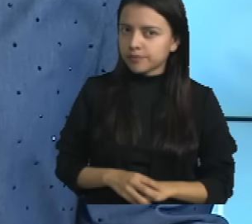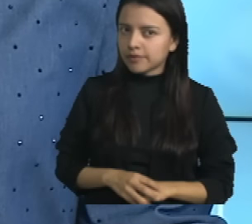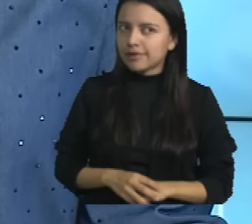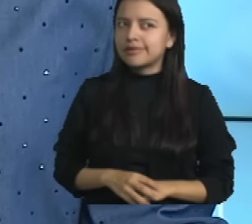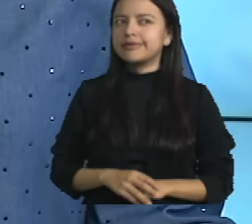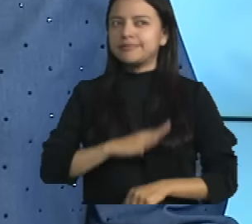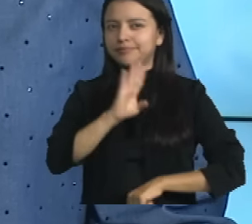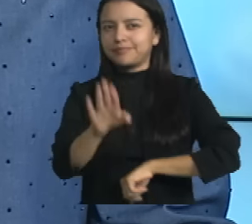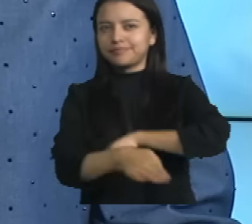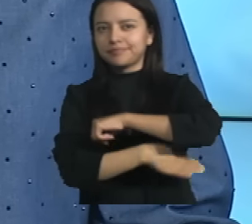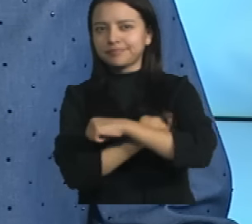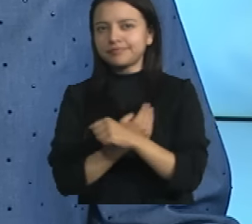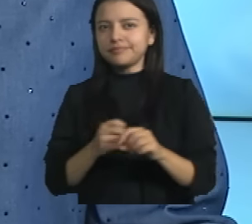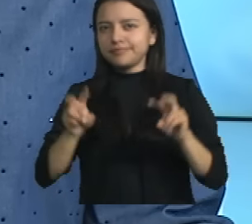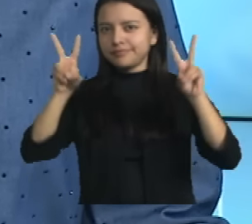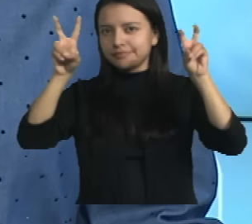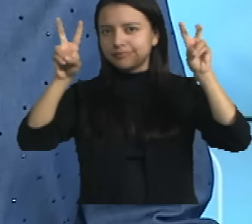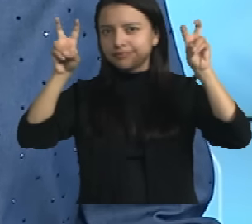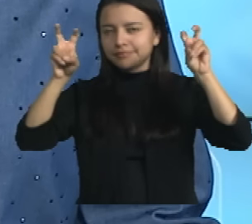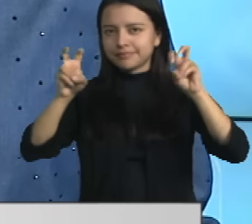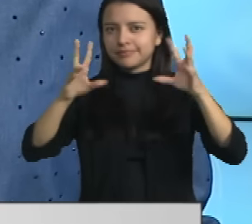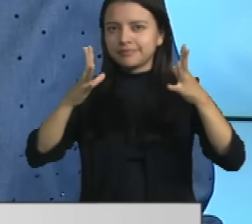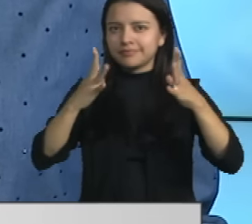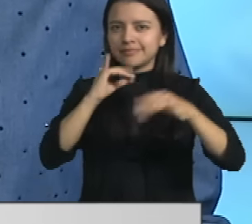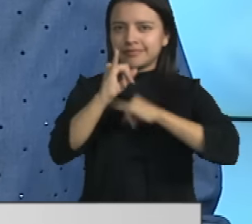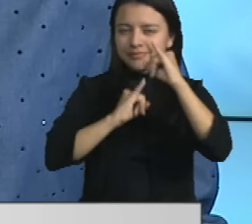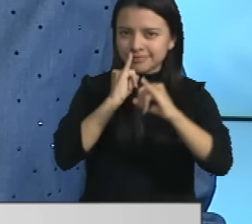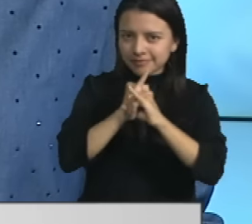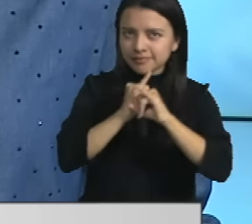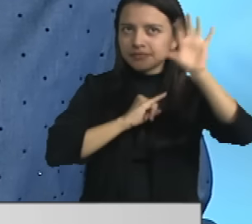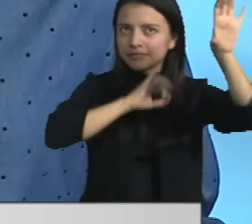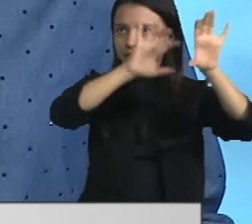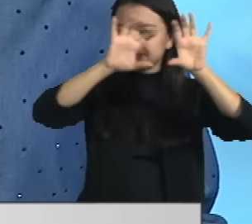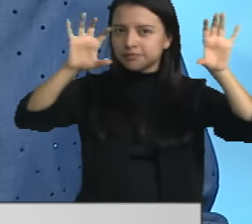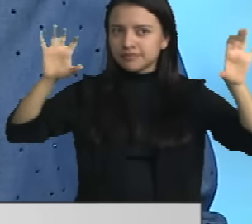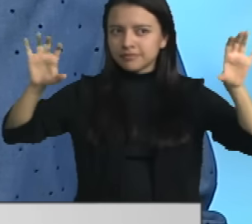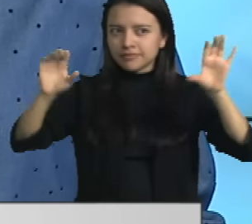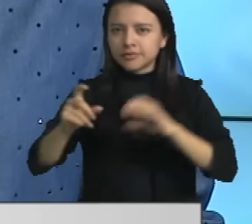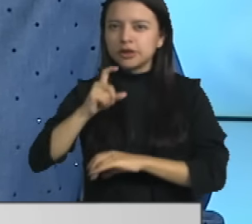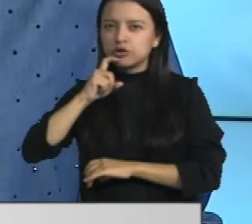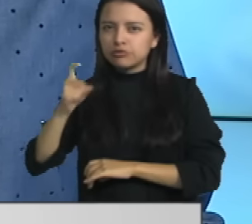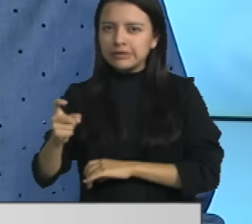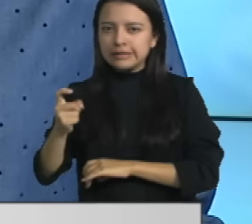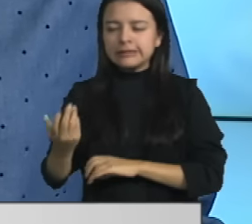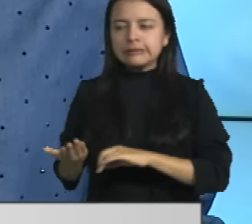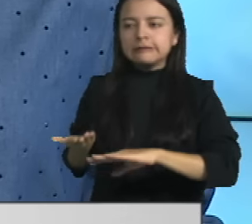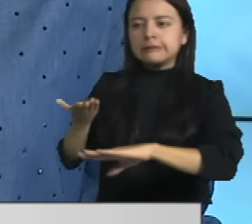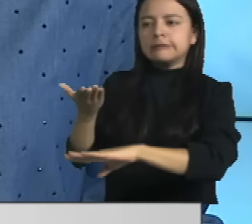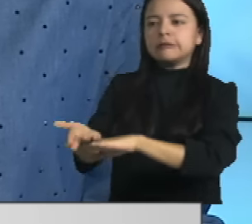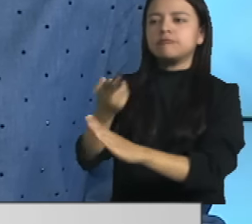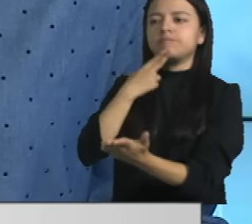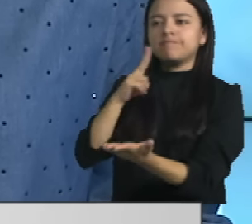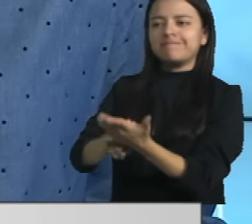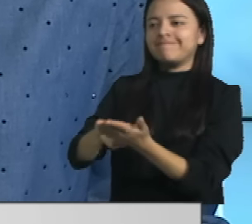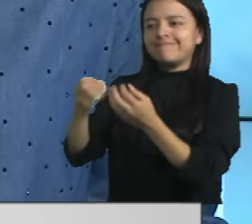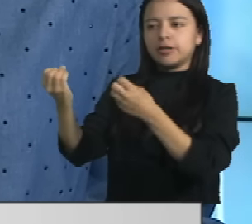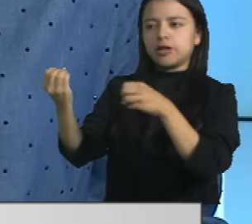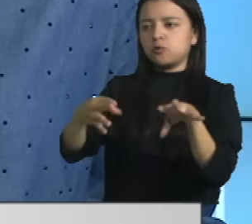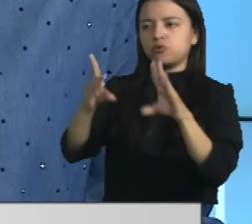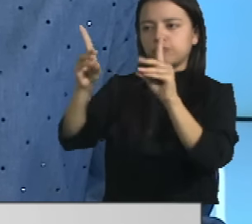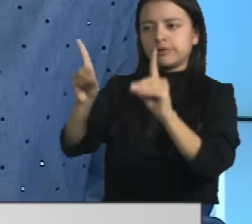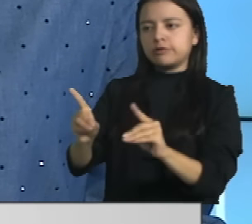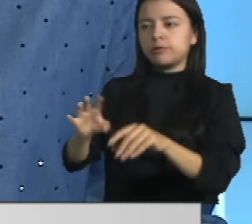El ministro de Asuntos Exteriores de Ucrania presentó ante el gobierno su renuncia, mientras otra ola de drones y misiles rusos atacó